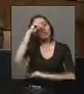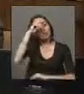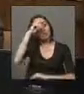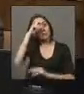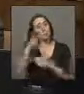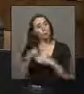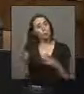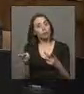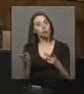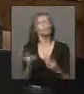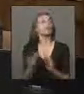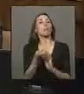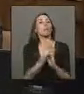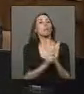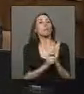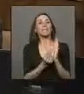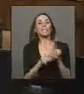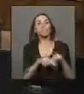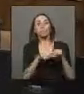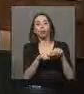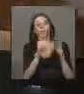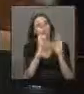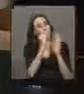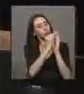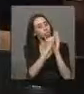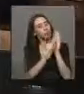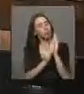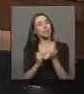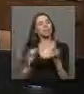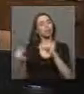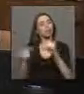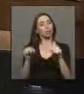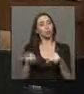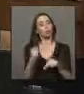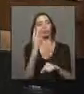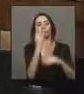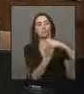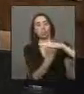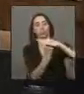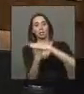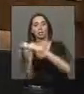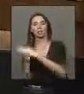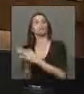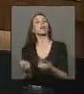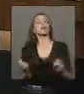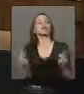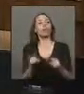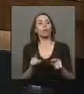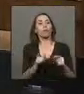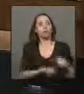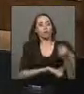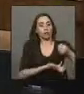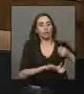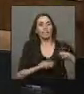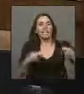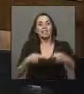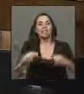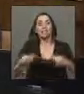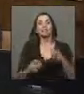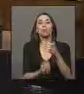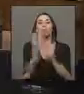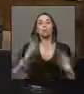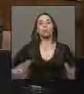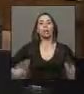Presidente, que le atimos esta tarde, se sustenta correctamente en tres pilares. Reimpulsar la inversión en moderna infraestructura hospitalaria,